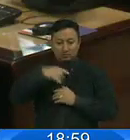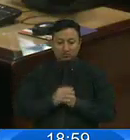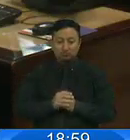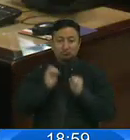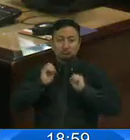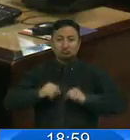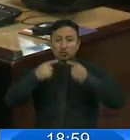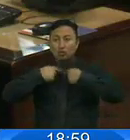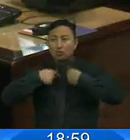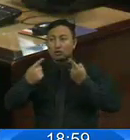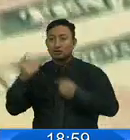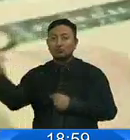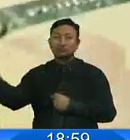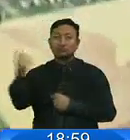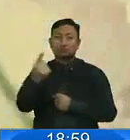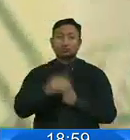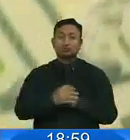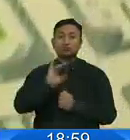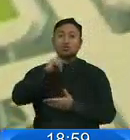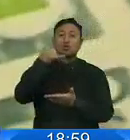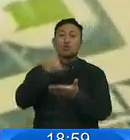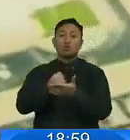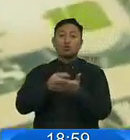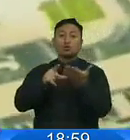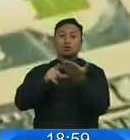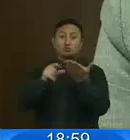dar explicaciones a la Junta Monetaria y